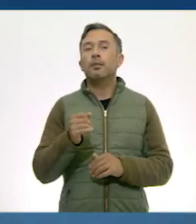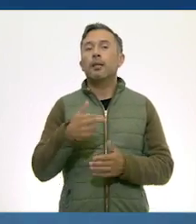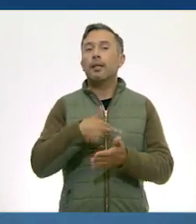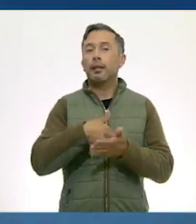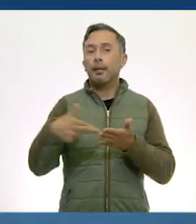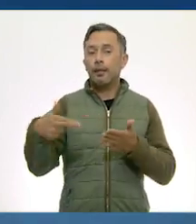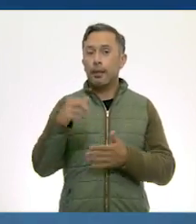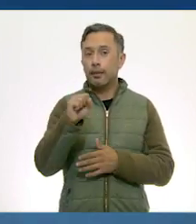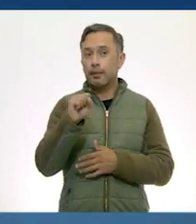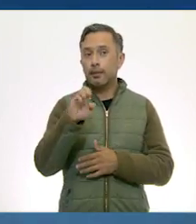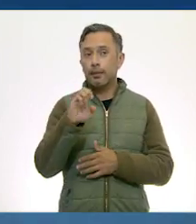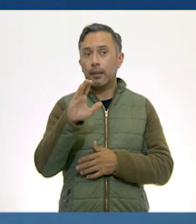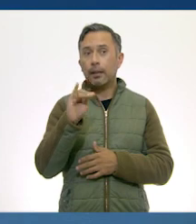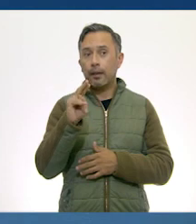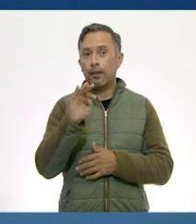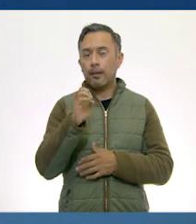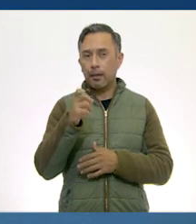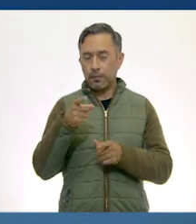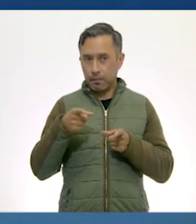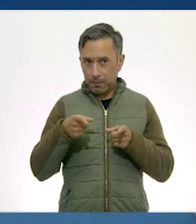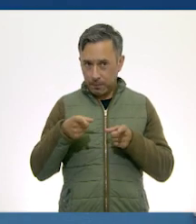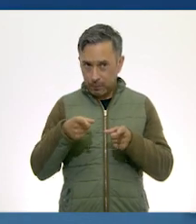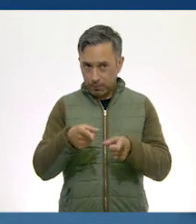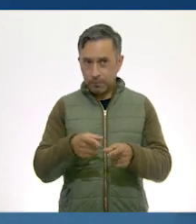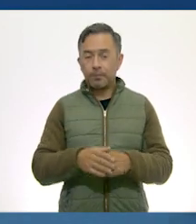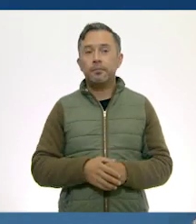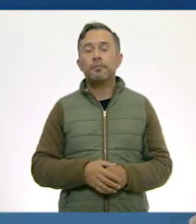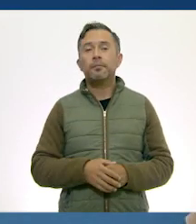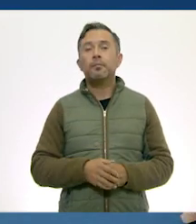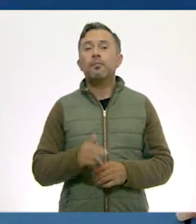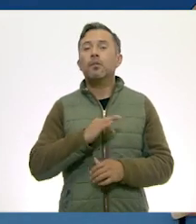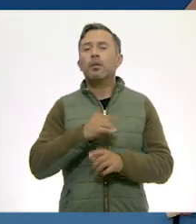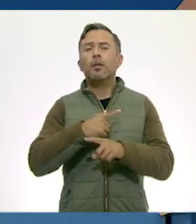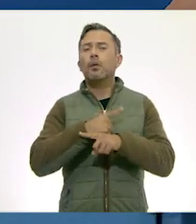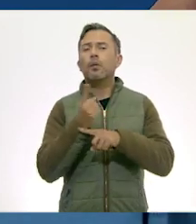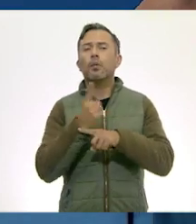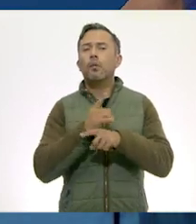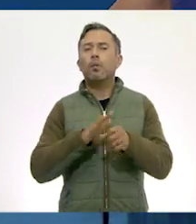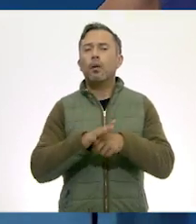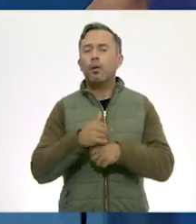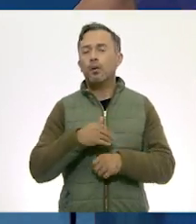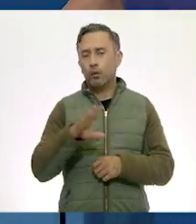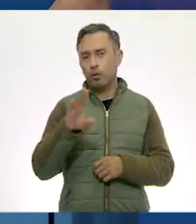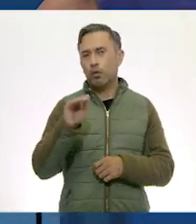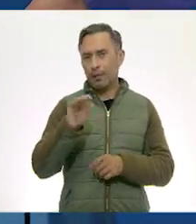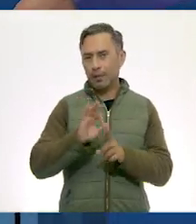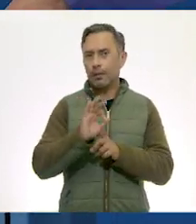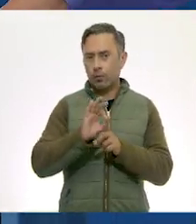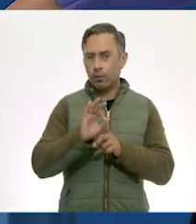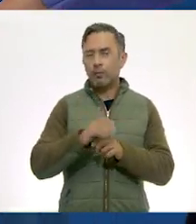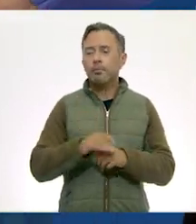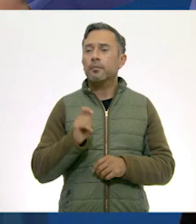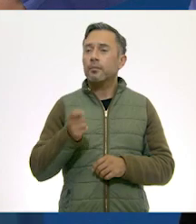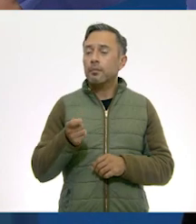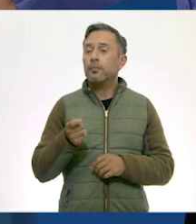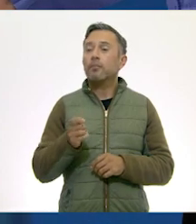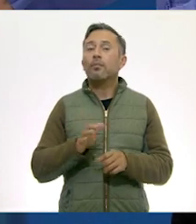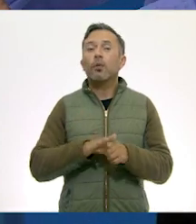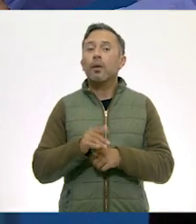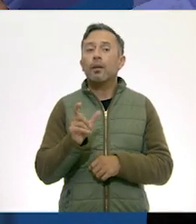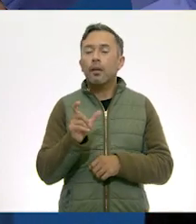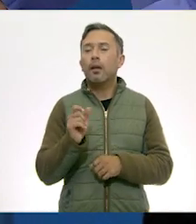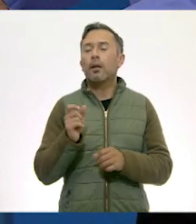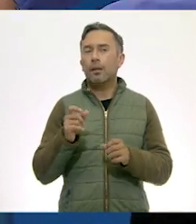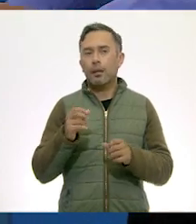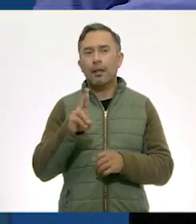secantes perpendiculares Y nos forman un ángulo de 90 grados. que sería un ángulo recto.